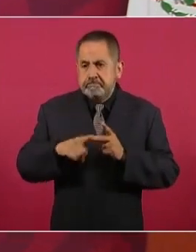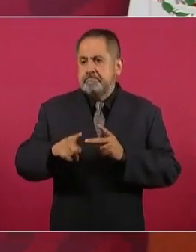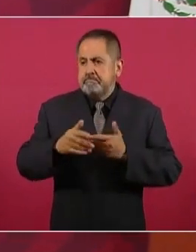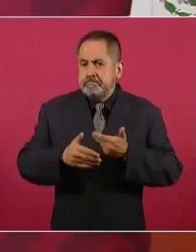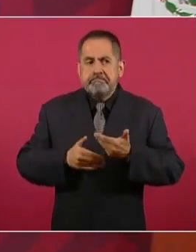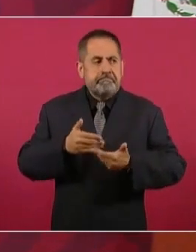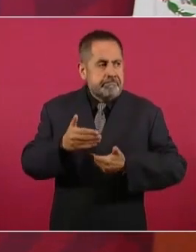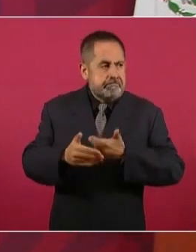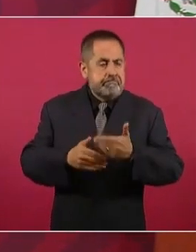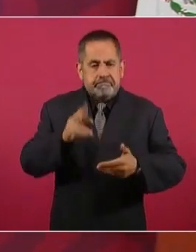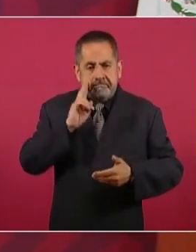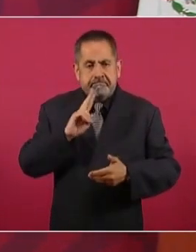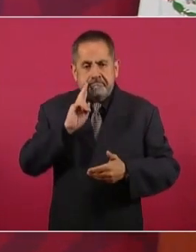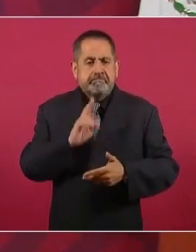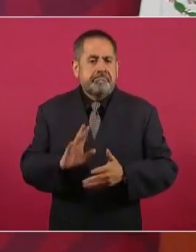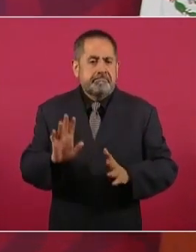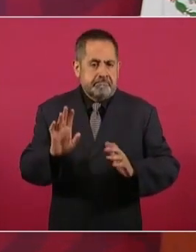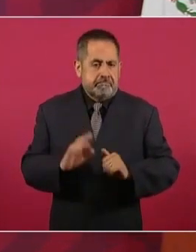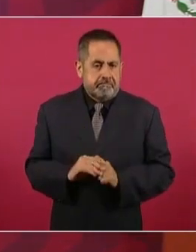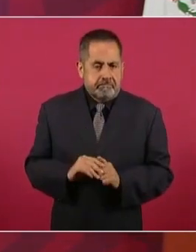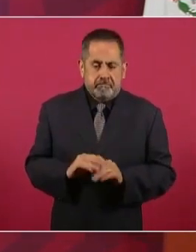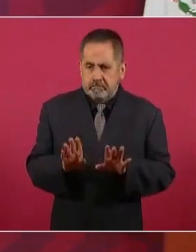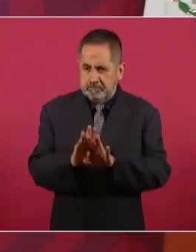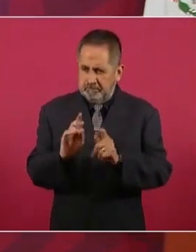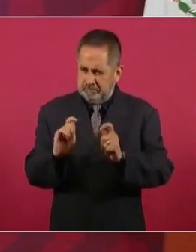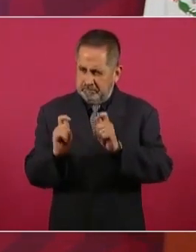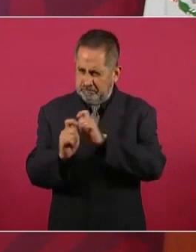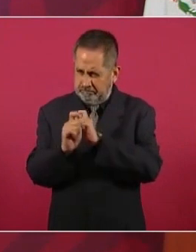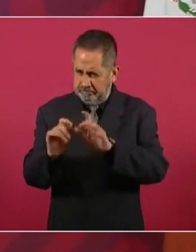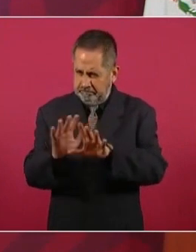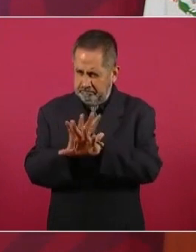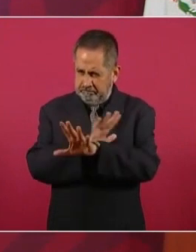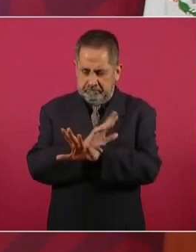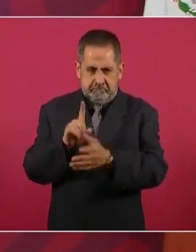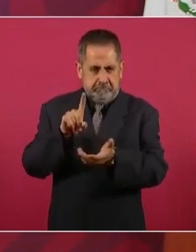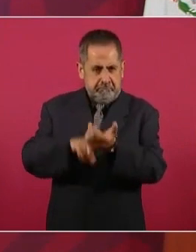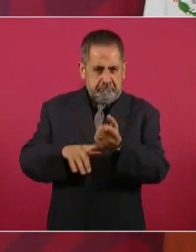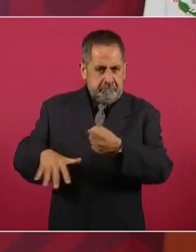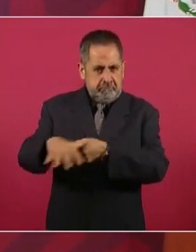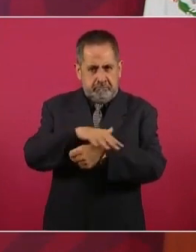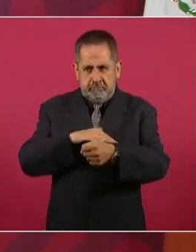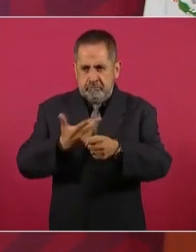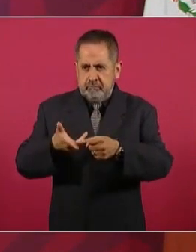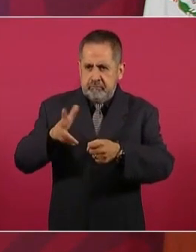iniciando con la transformación en el sistema de salud.